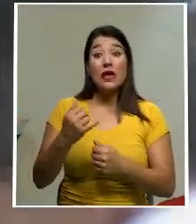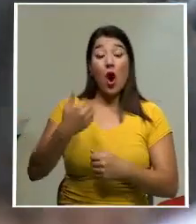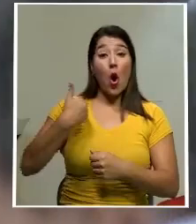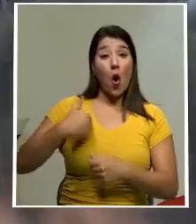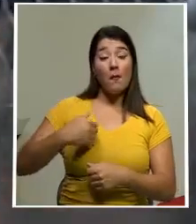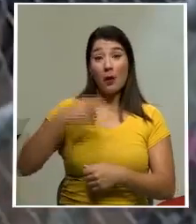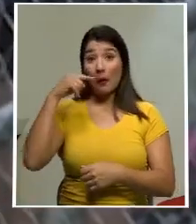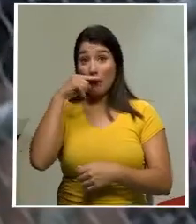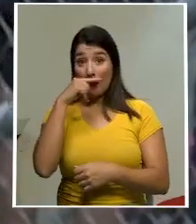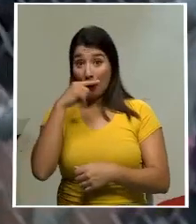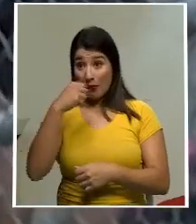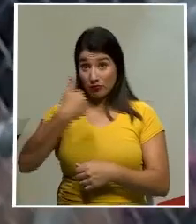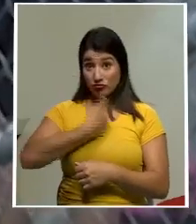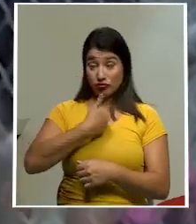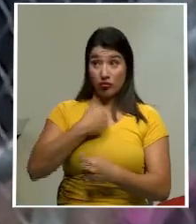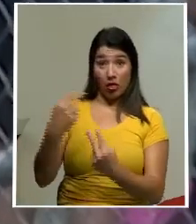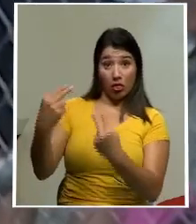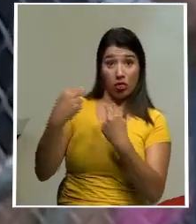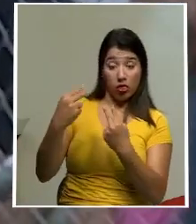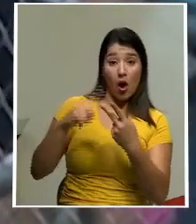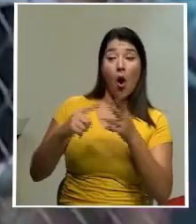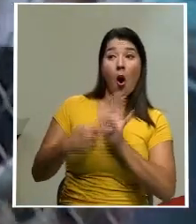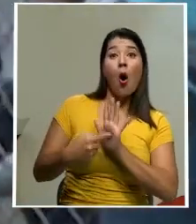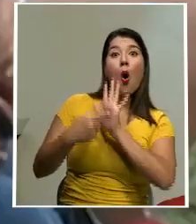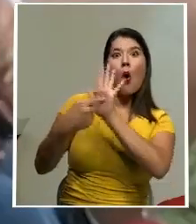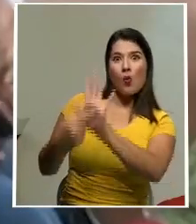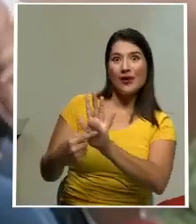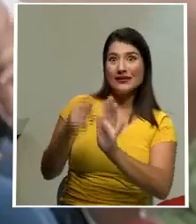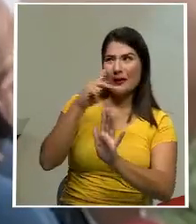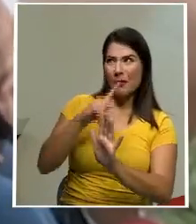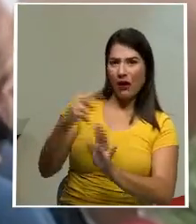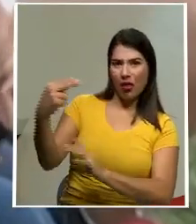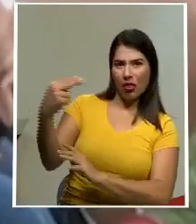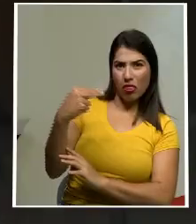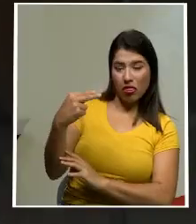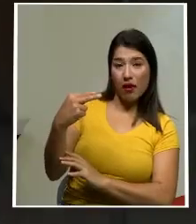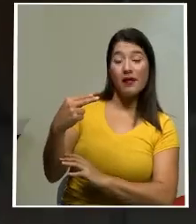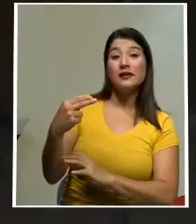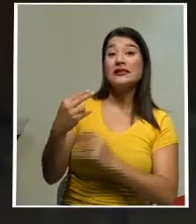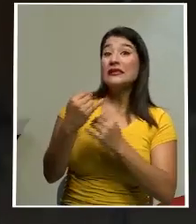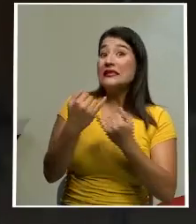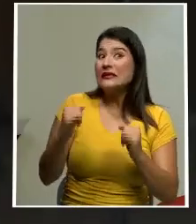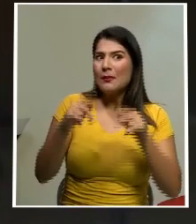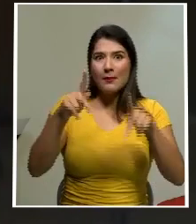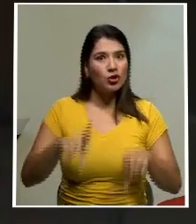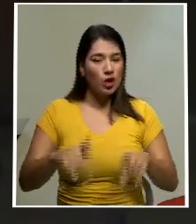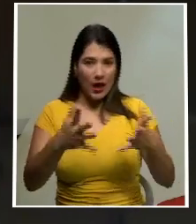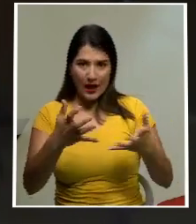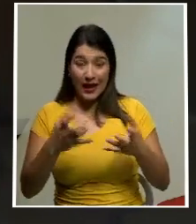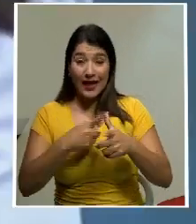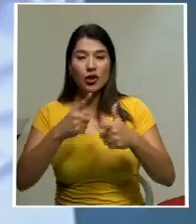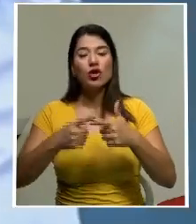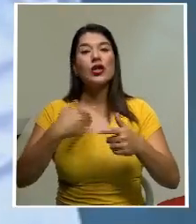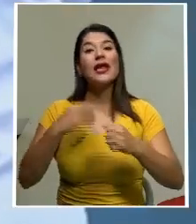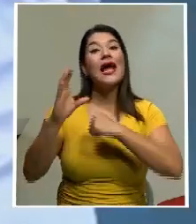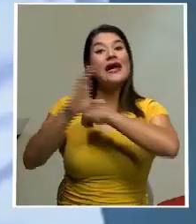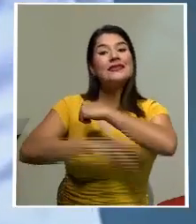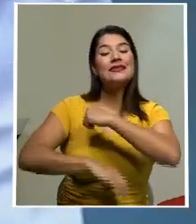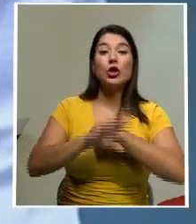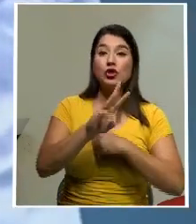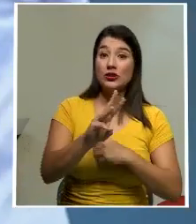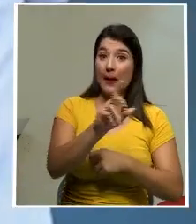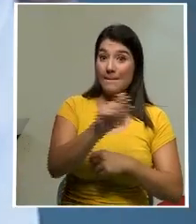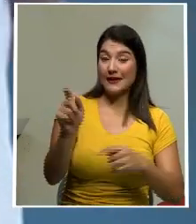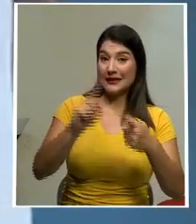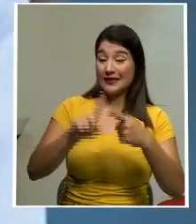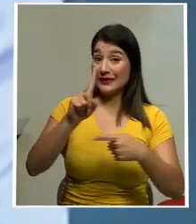mismo, exhiba o muestra sus genitales con connotación sexual a otra persona sin su consentimiento, será reprimido con una pena de prisión de 6 meses